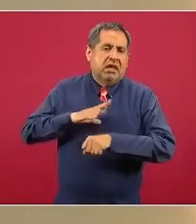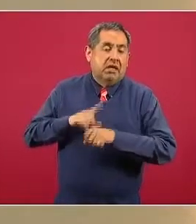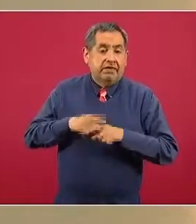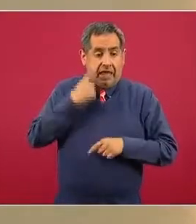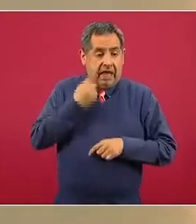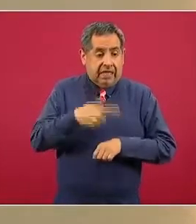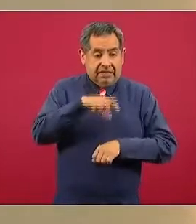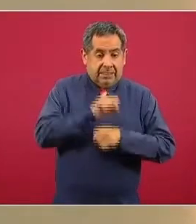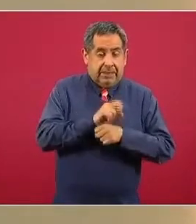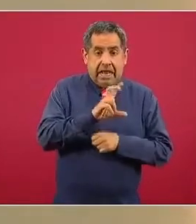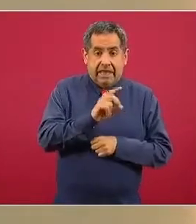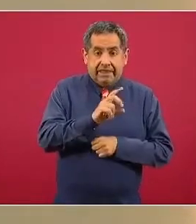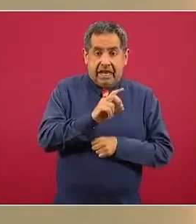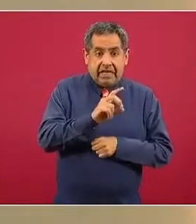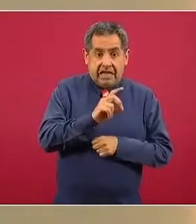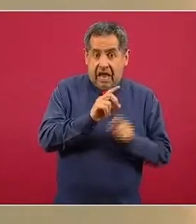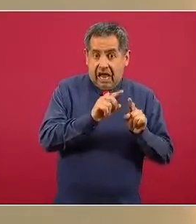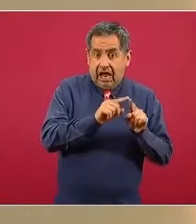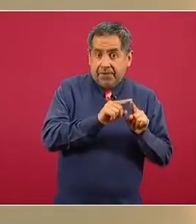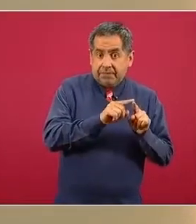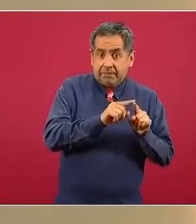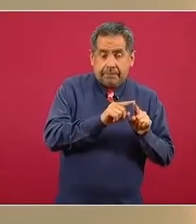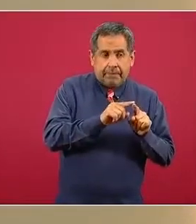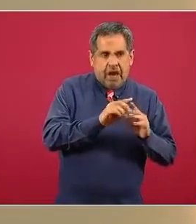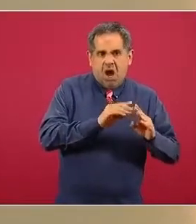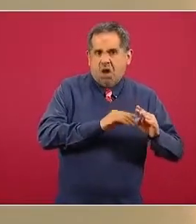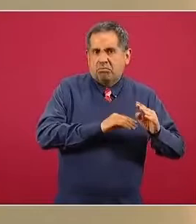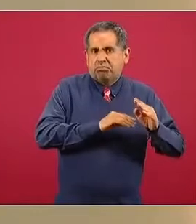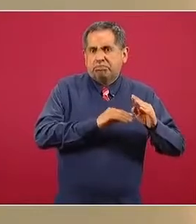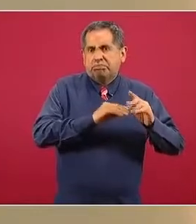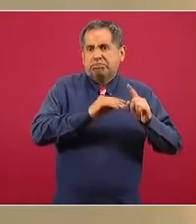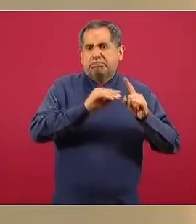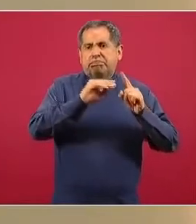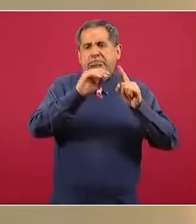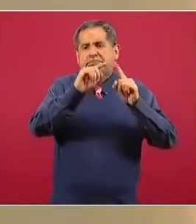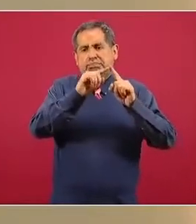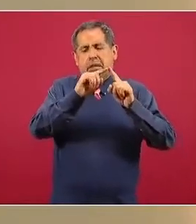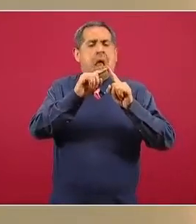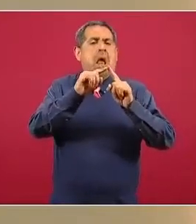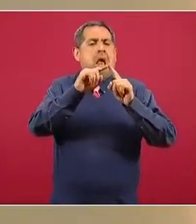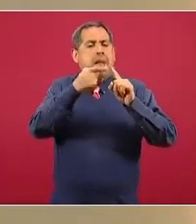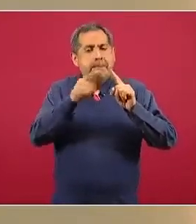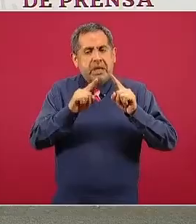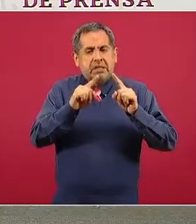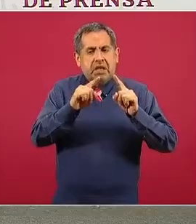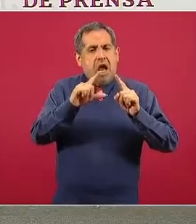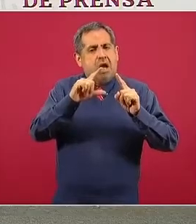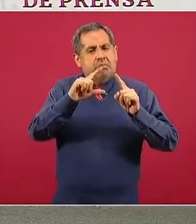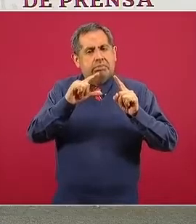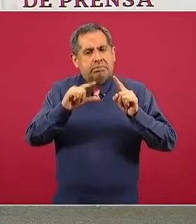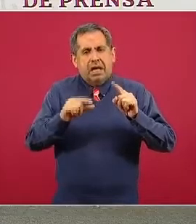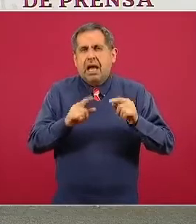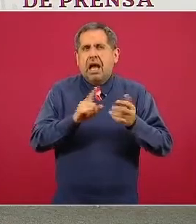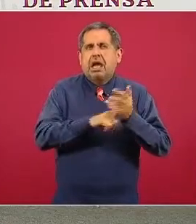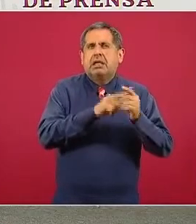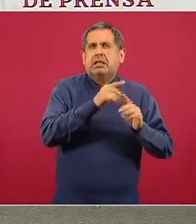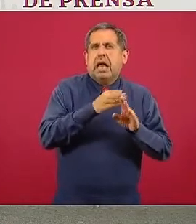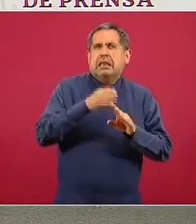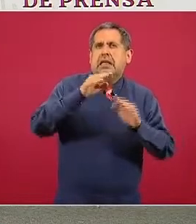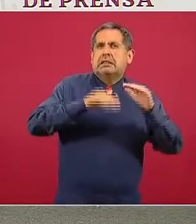30 empezó a disminuir después de haber superado el 50%, haber llegado de hecho hasta un